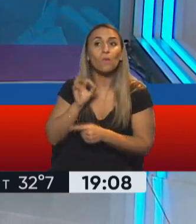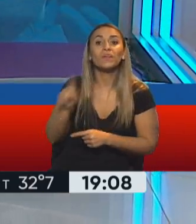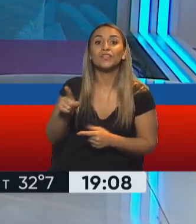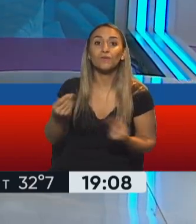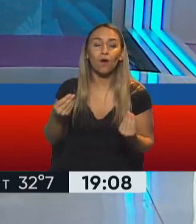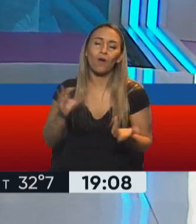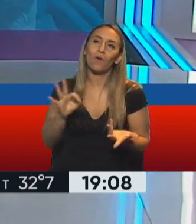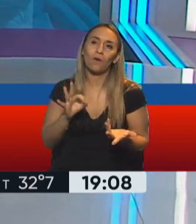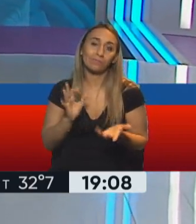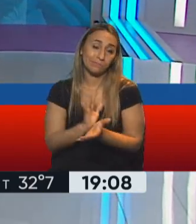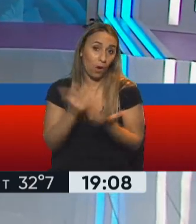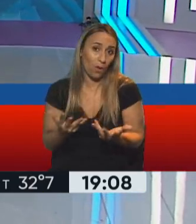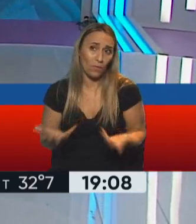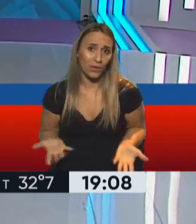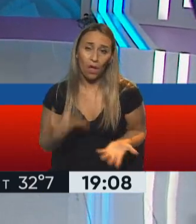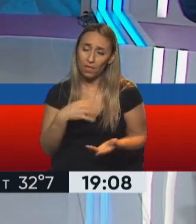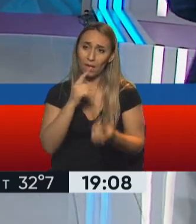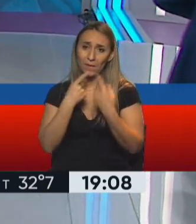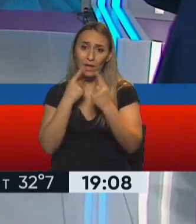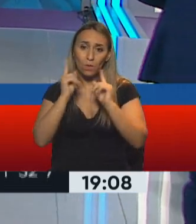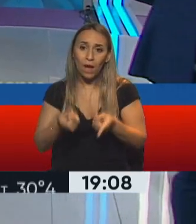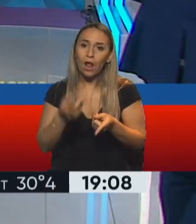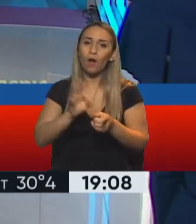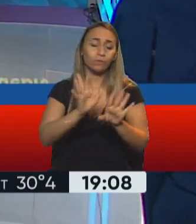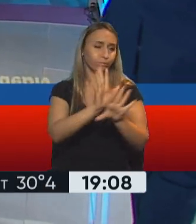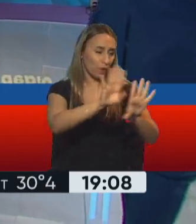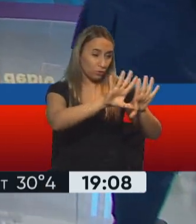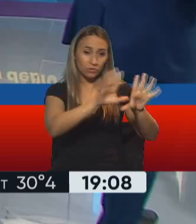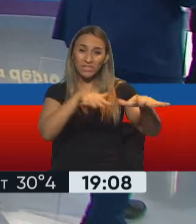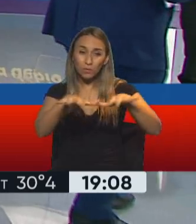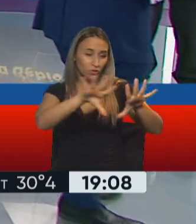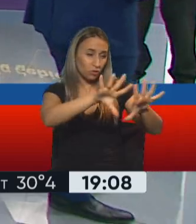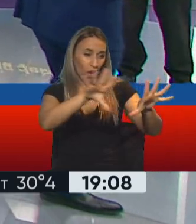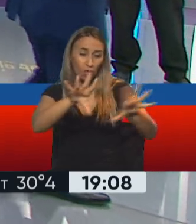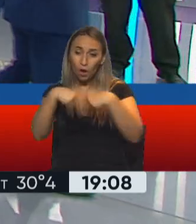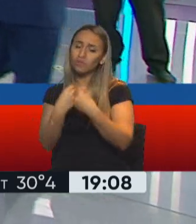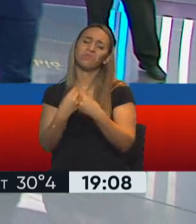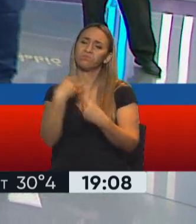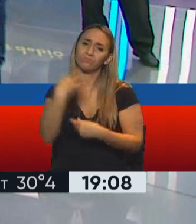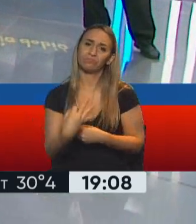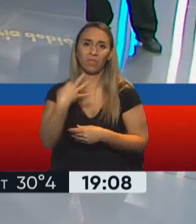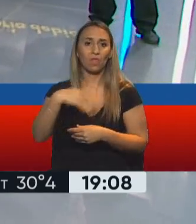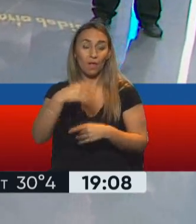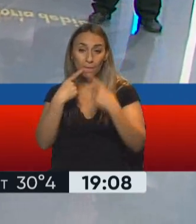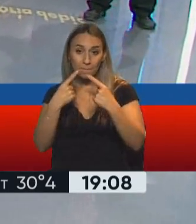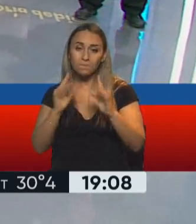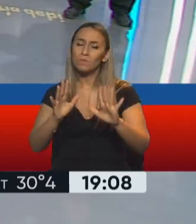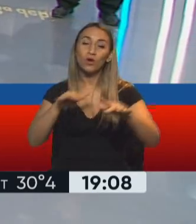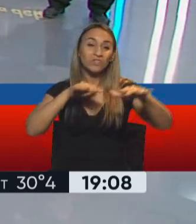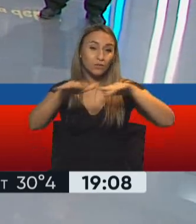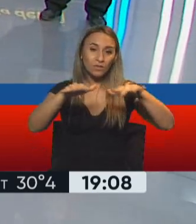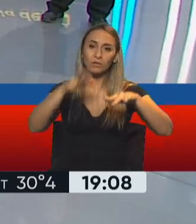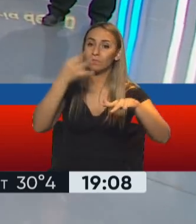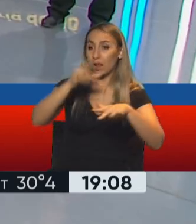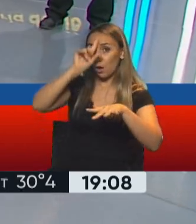una conclusión con todos los datos en la mano? Como estaba planteada la situación, el juez debió haberle dicho al imputado, vea señora, a usted